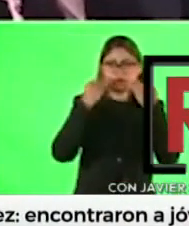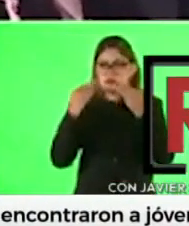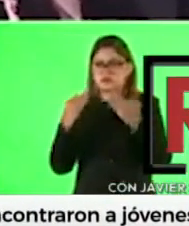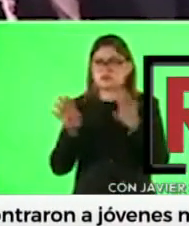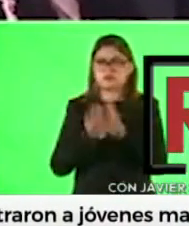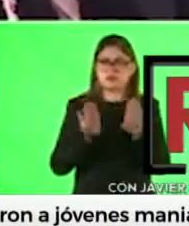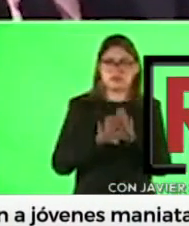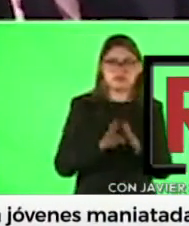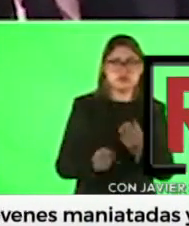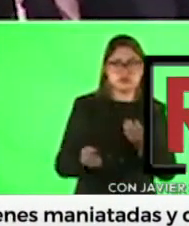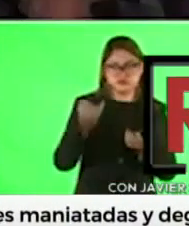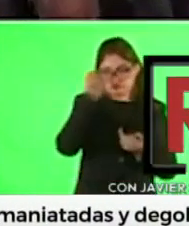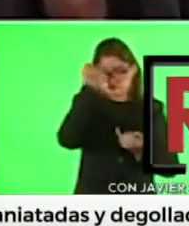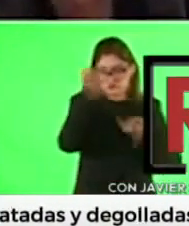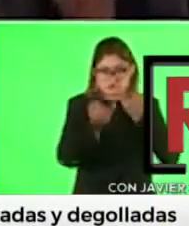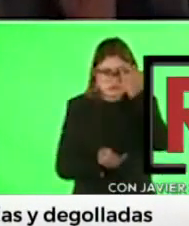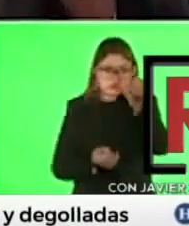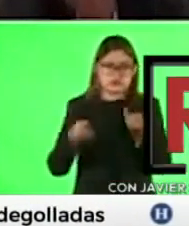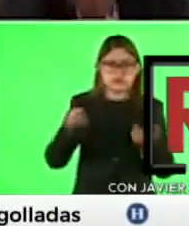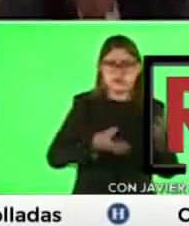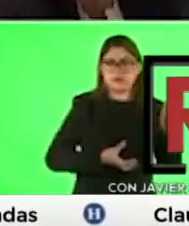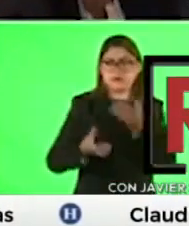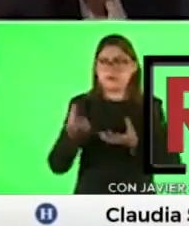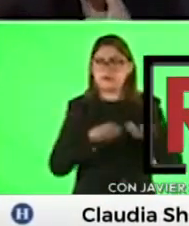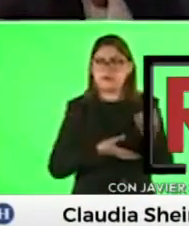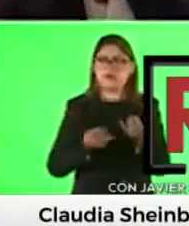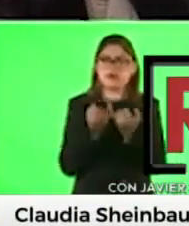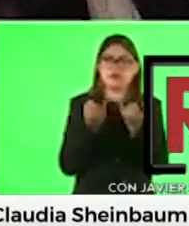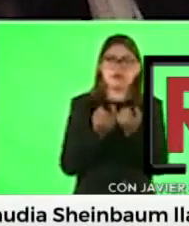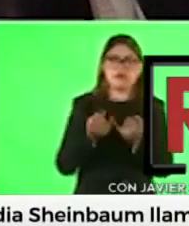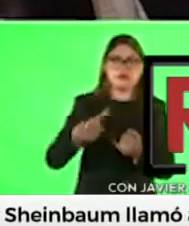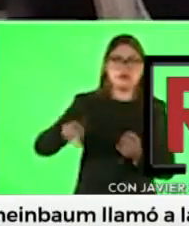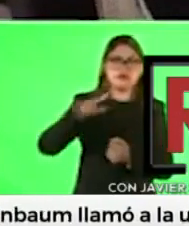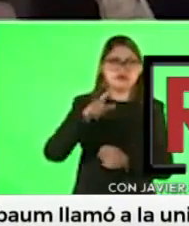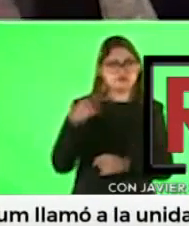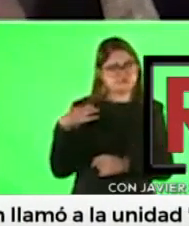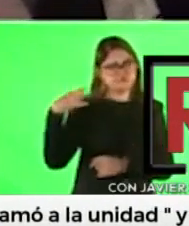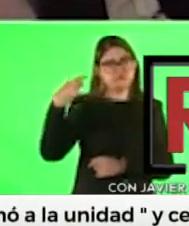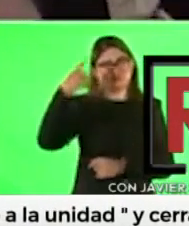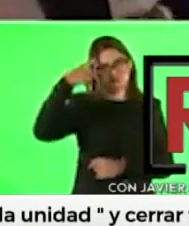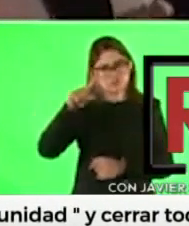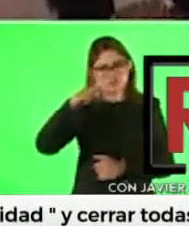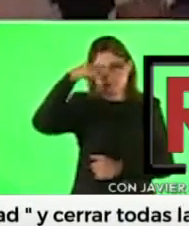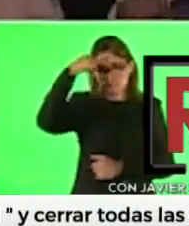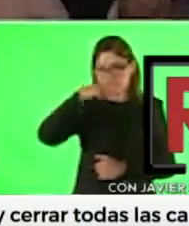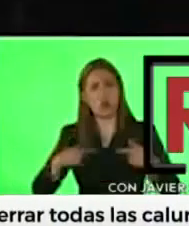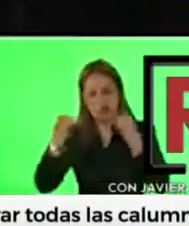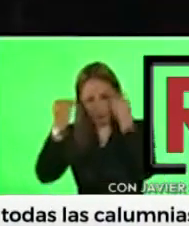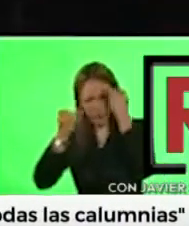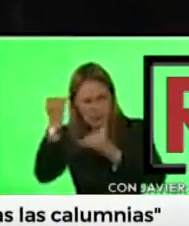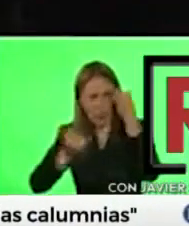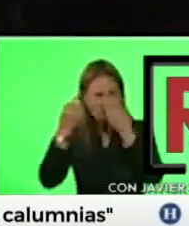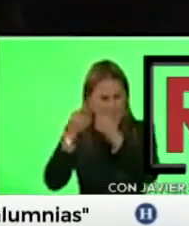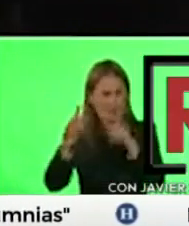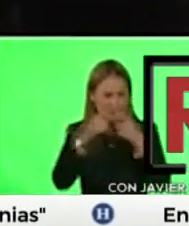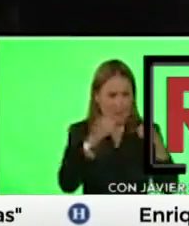a organizar foros estatales, se quiere llevar a todo el país, y después se quieren hacer foros de especialistas, es decir, con temas ya muy particulares, para